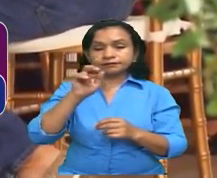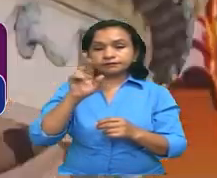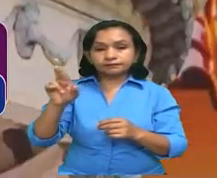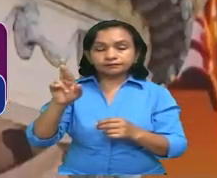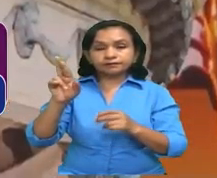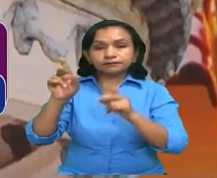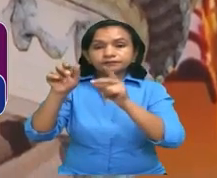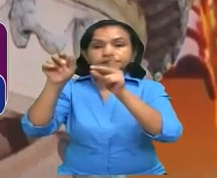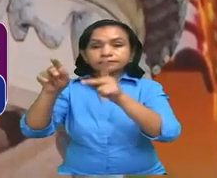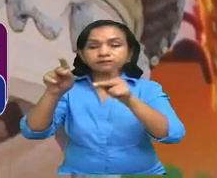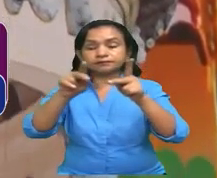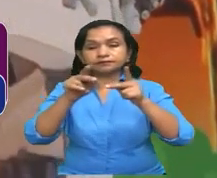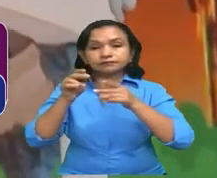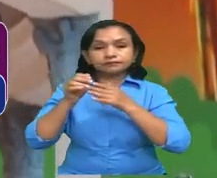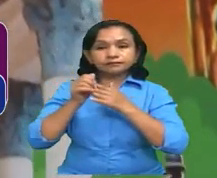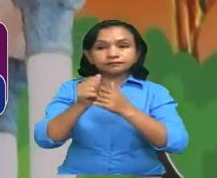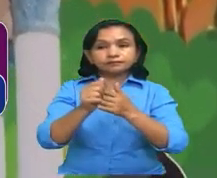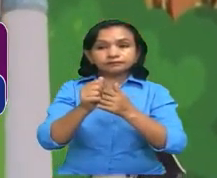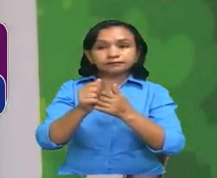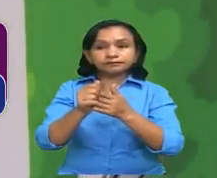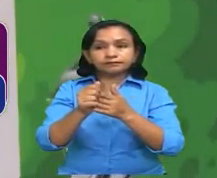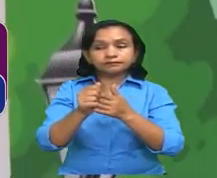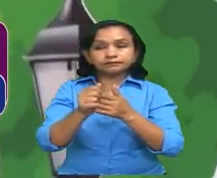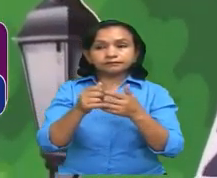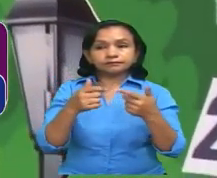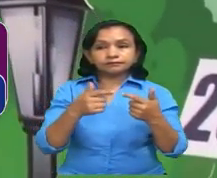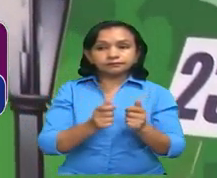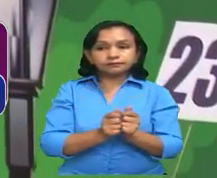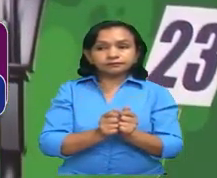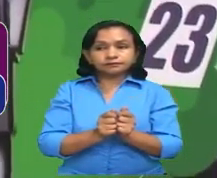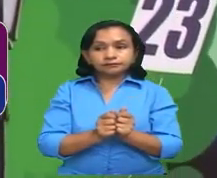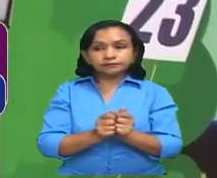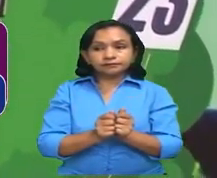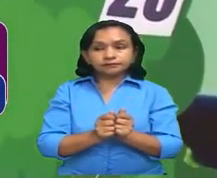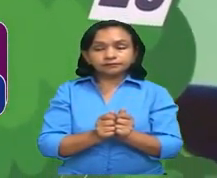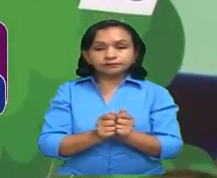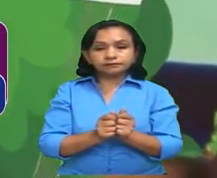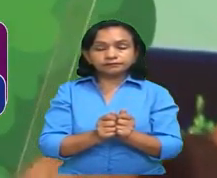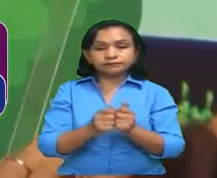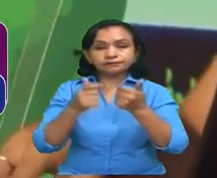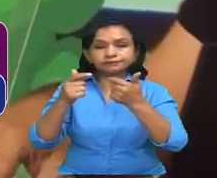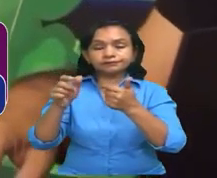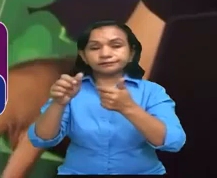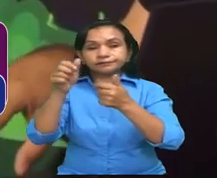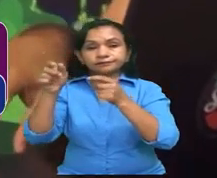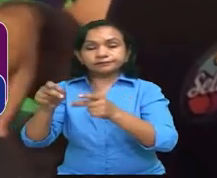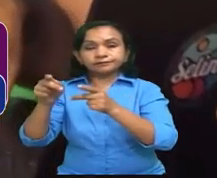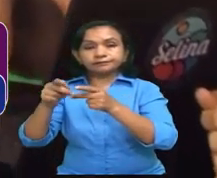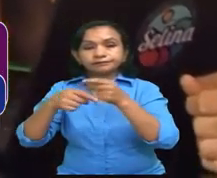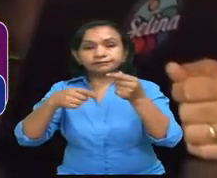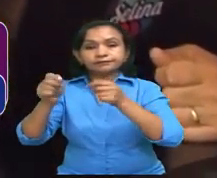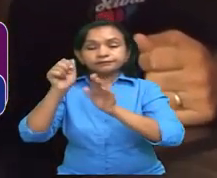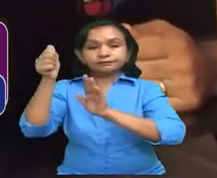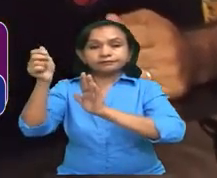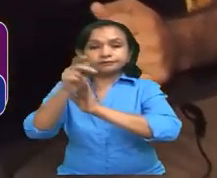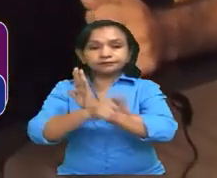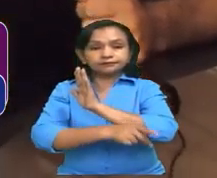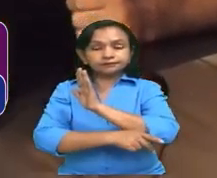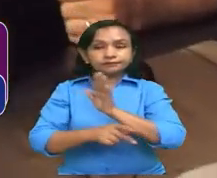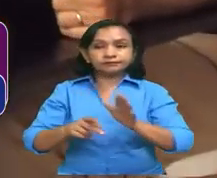Bueno, vos antes de hacer la pausa me hablabas de las alianzas que se han creado, que es una oportunidad que se crea a